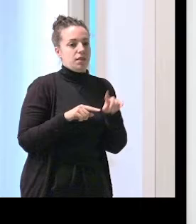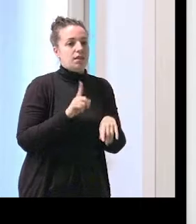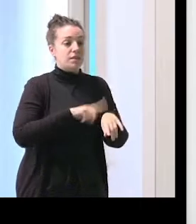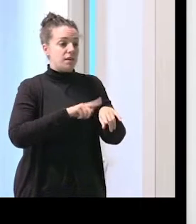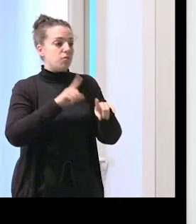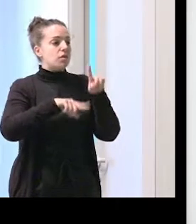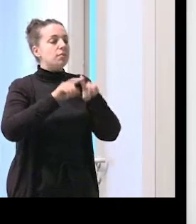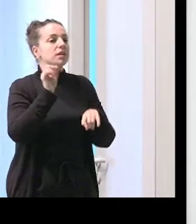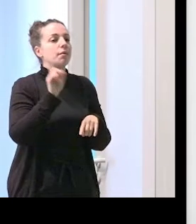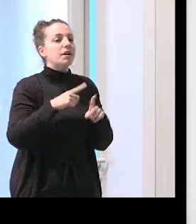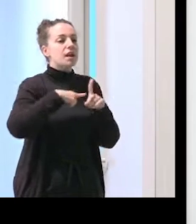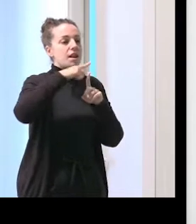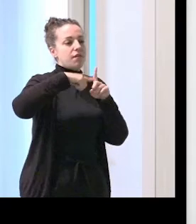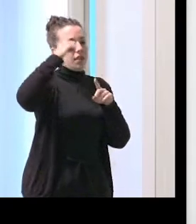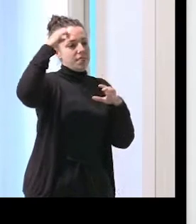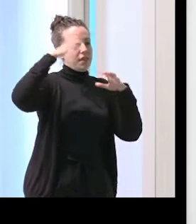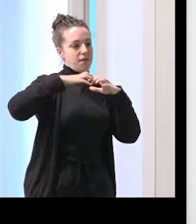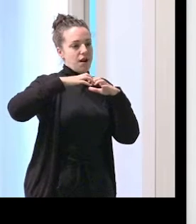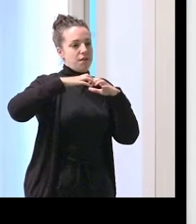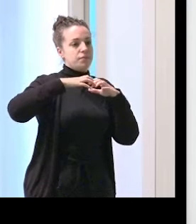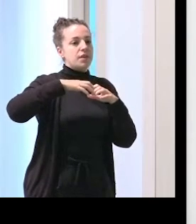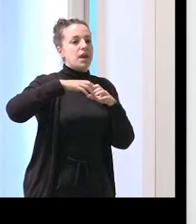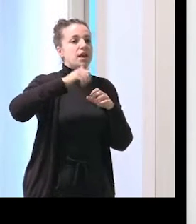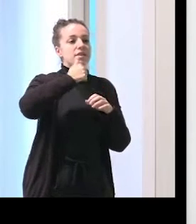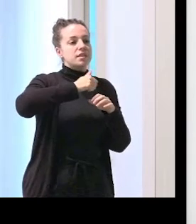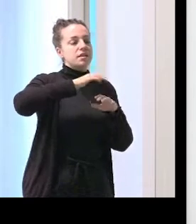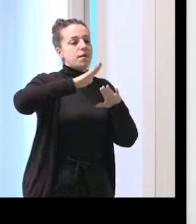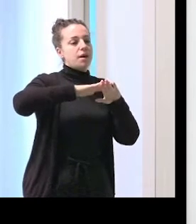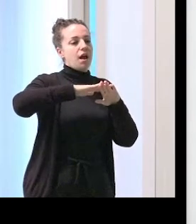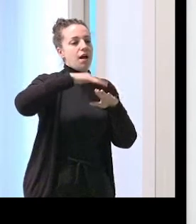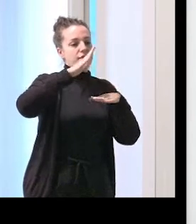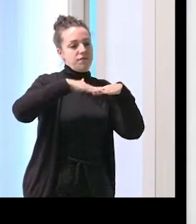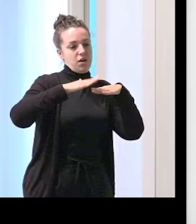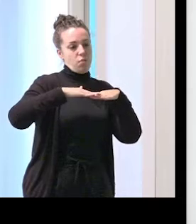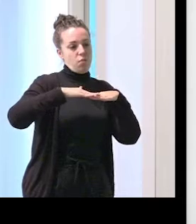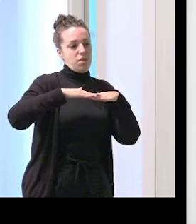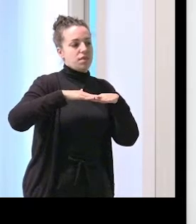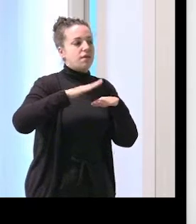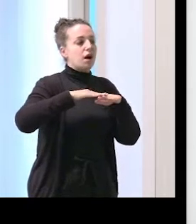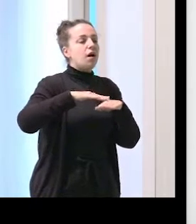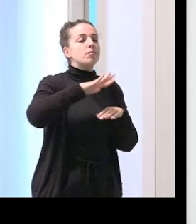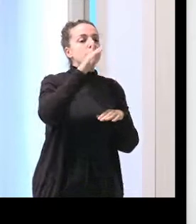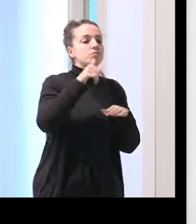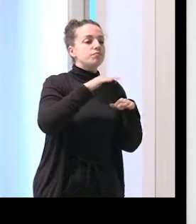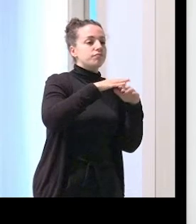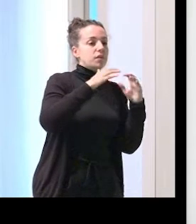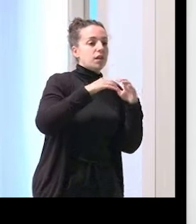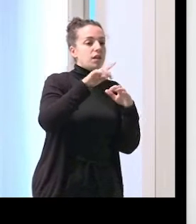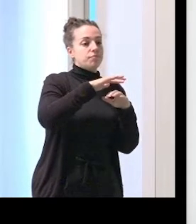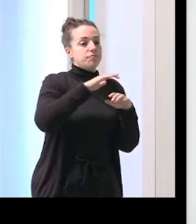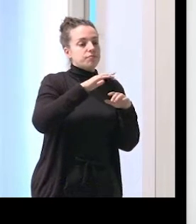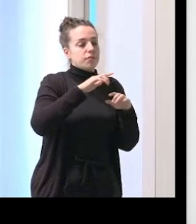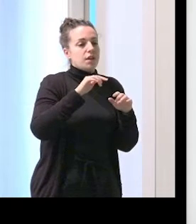nivel interoral o intensidad para alta frecuencia, pues el volumen intenso de un lado a otro también sirve para